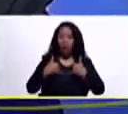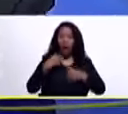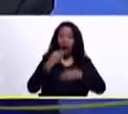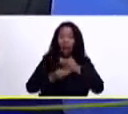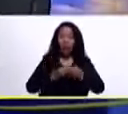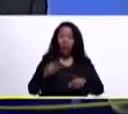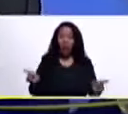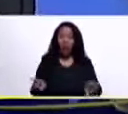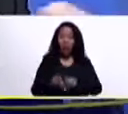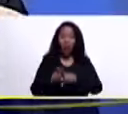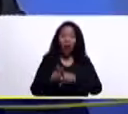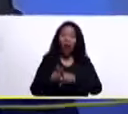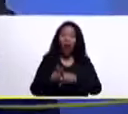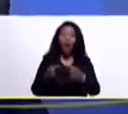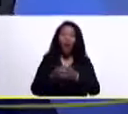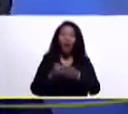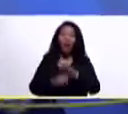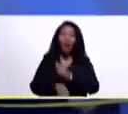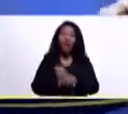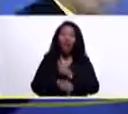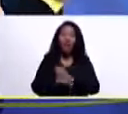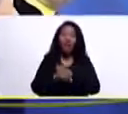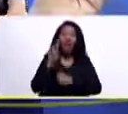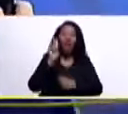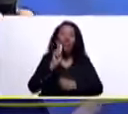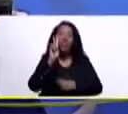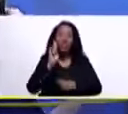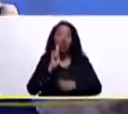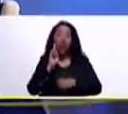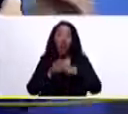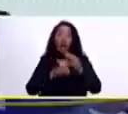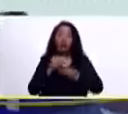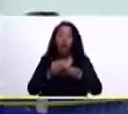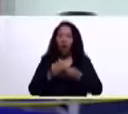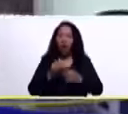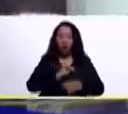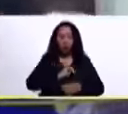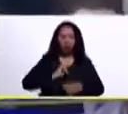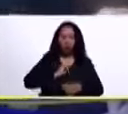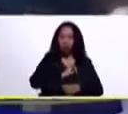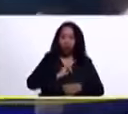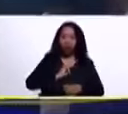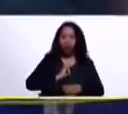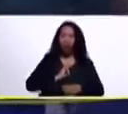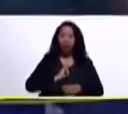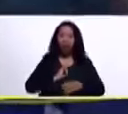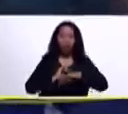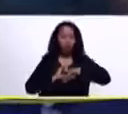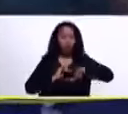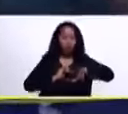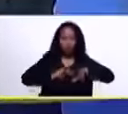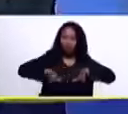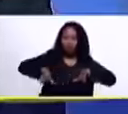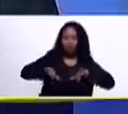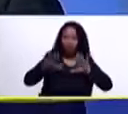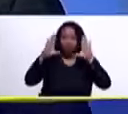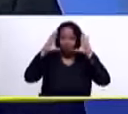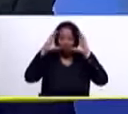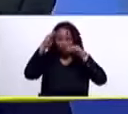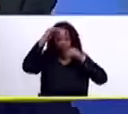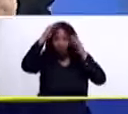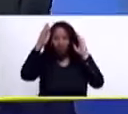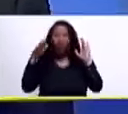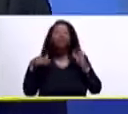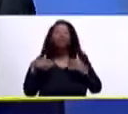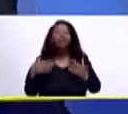como la Vinotinto, que al final dejaron aparte individualidades, dejaron aparte egos y se concentraron en una sola cosa